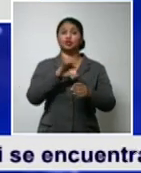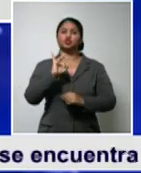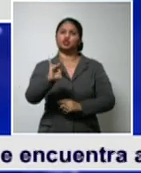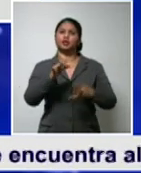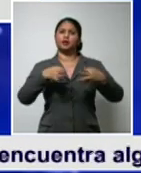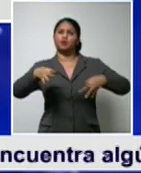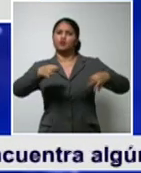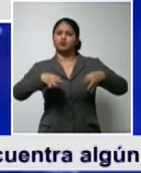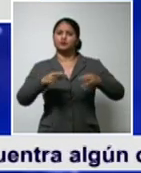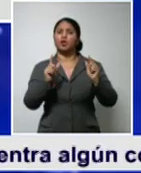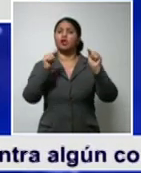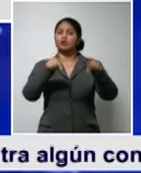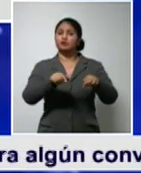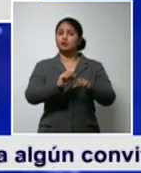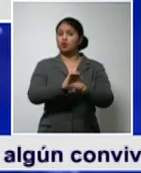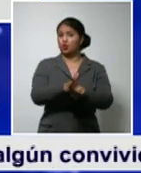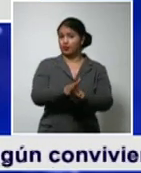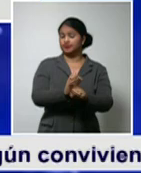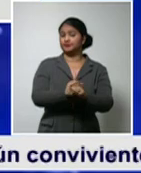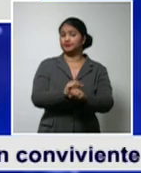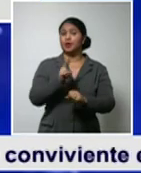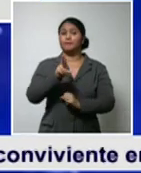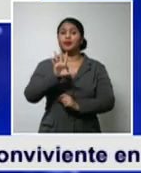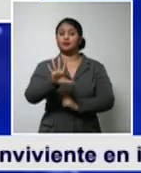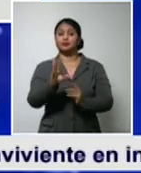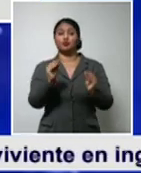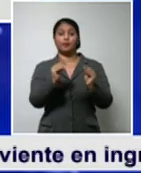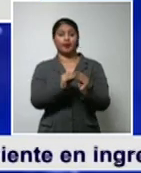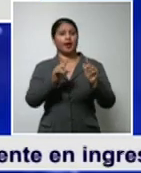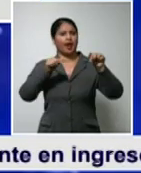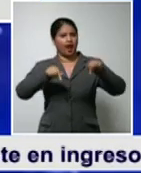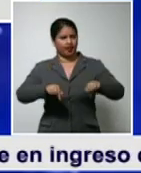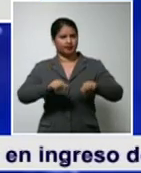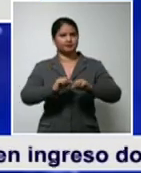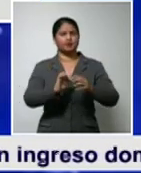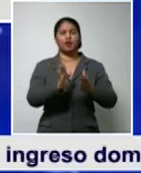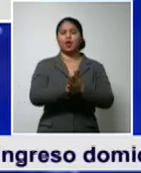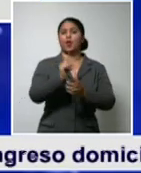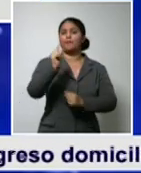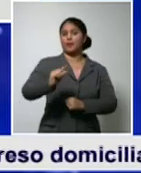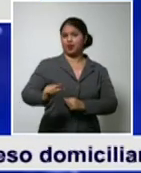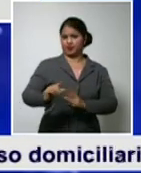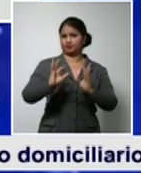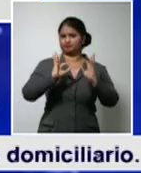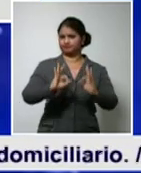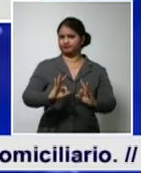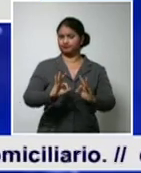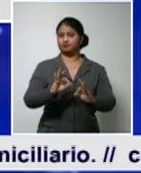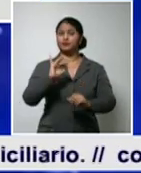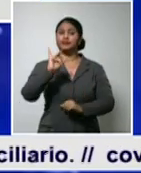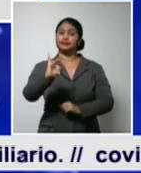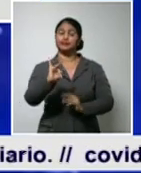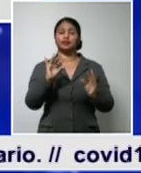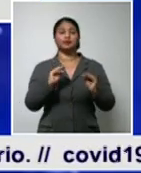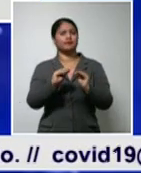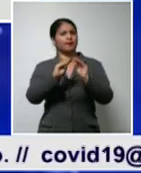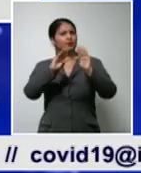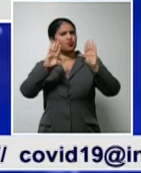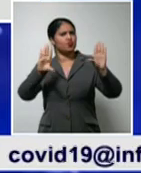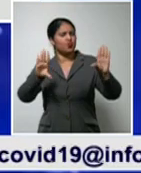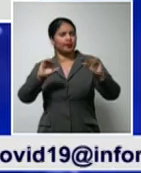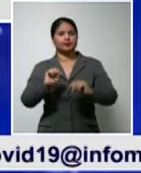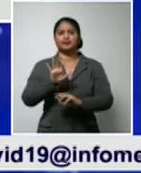municipios, 25 casos autóctonos confirmados, 7 de Madruga, 5